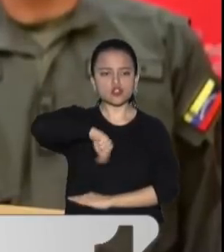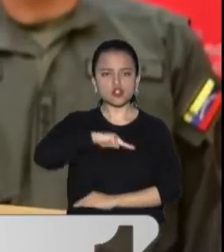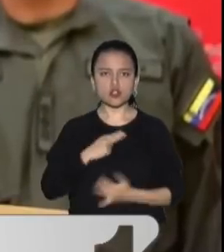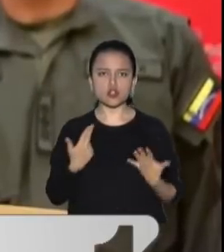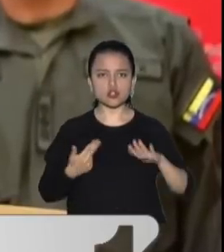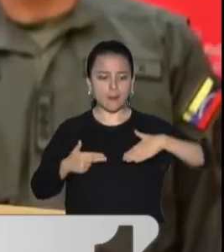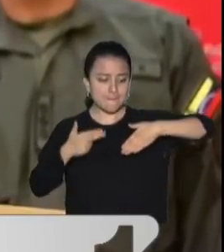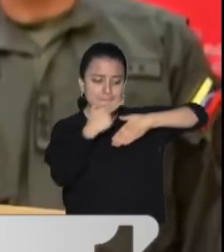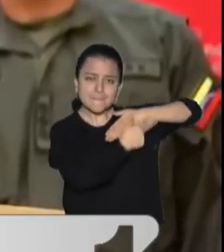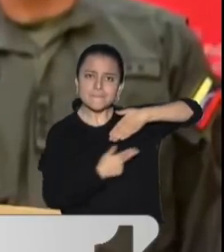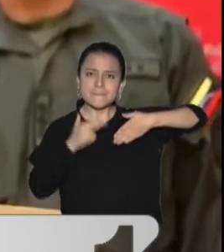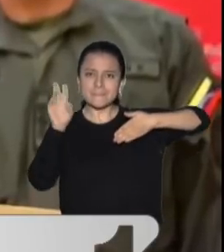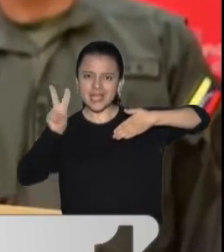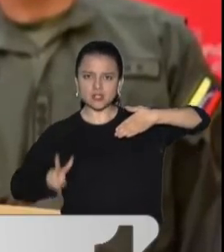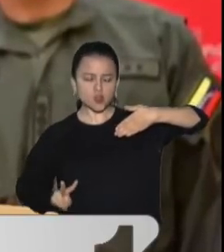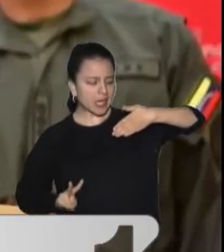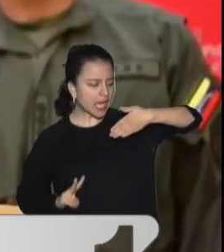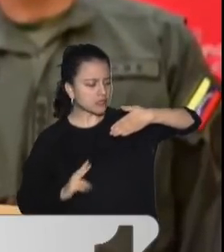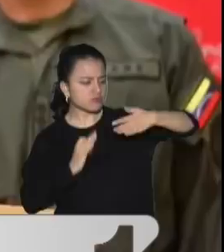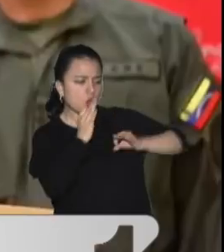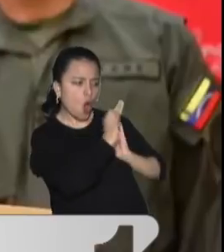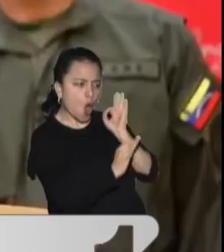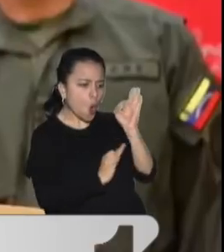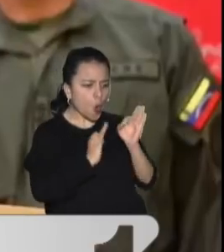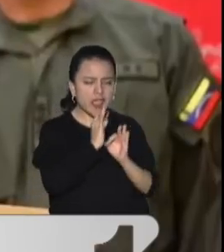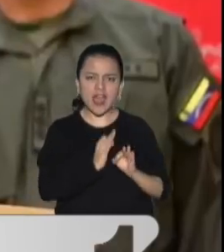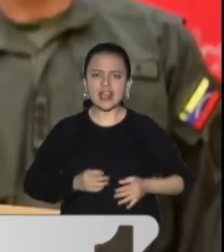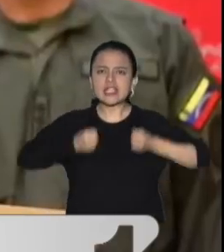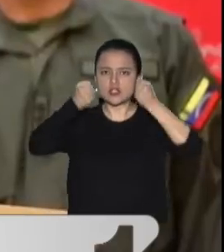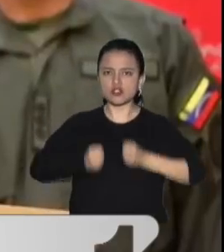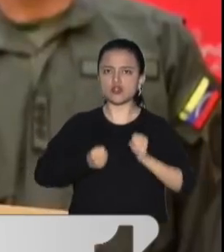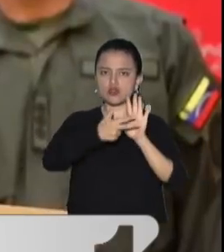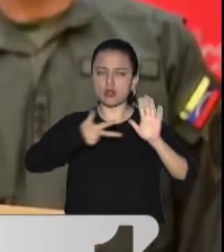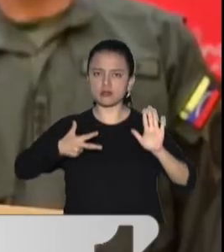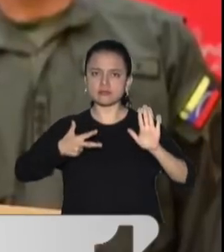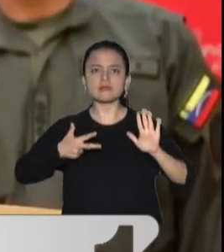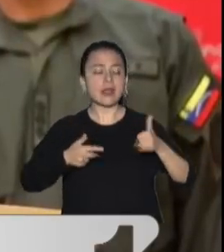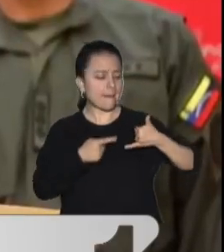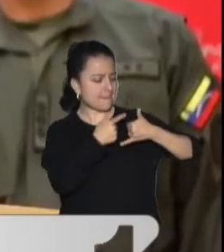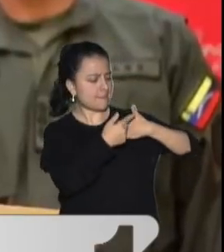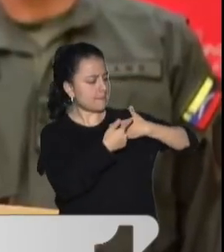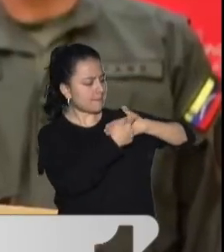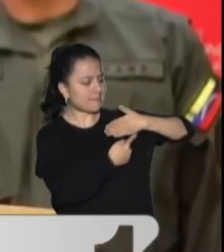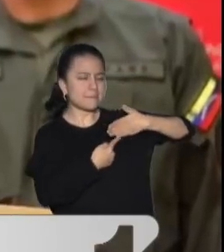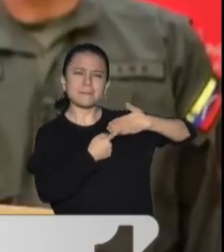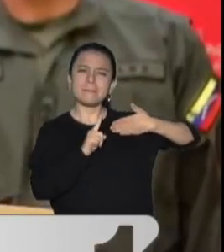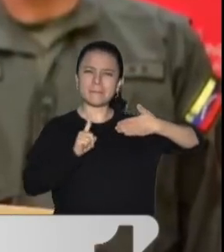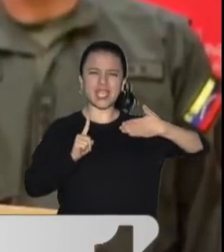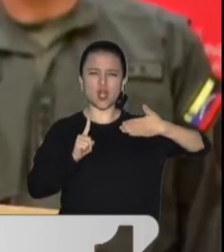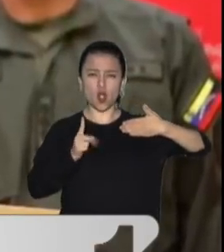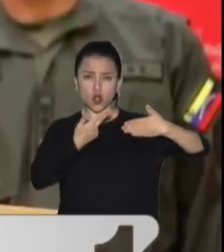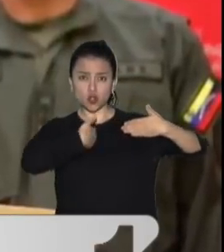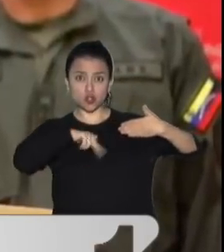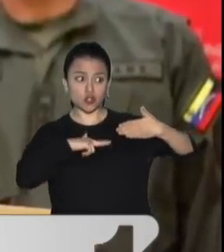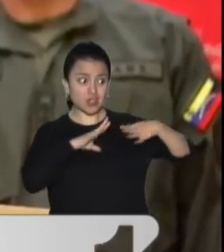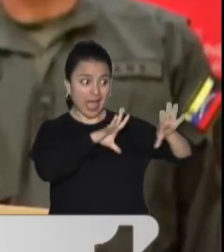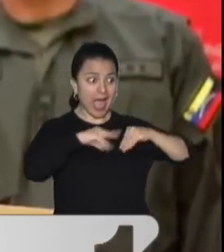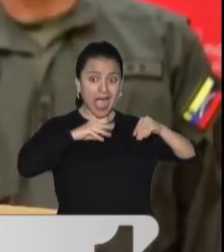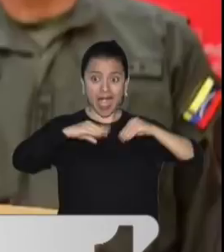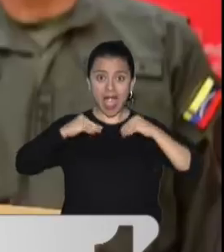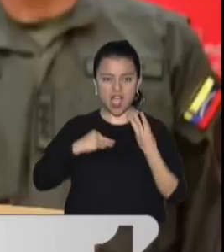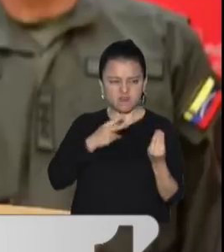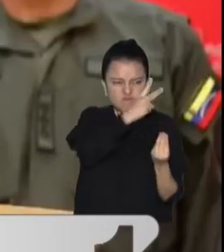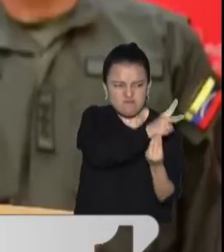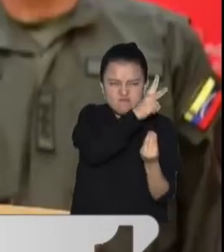la integridad territorial y soberanía de la nación, lo cual no es negociable,